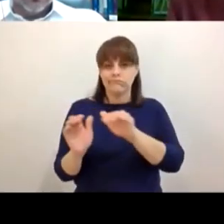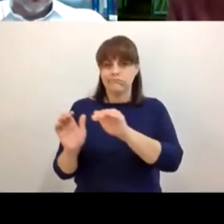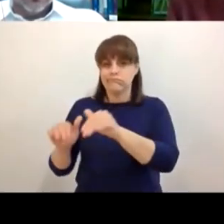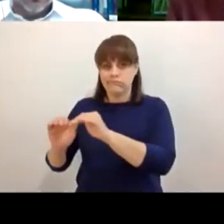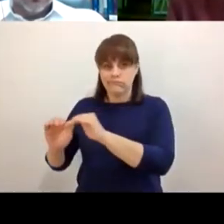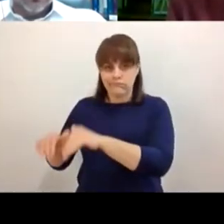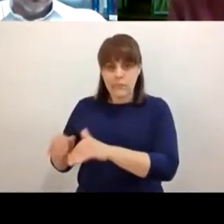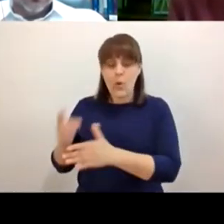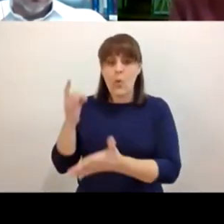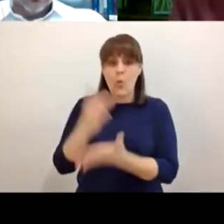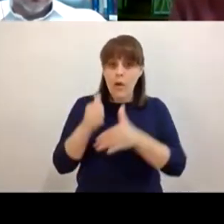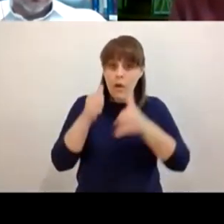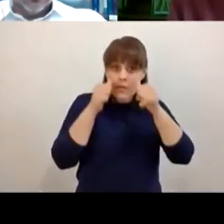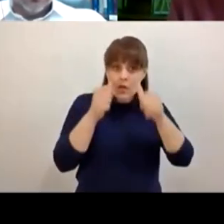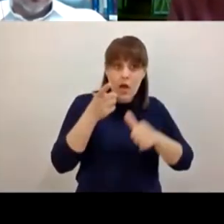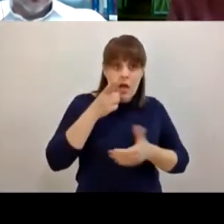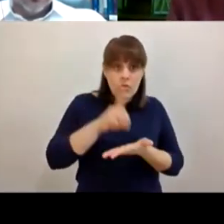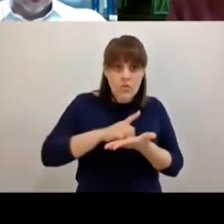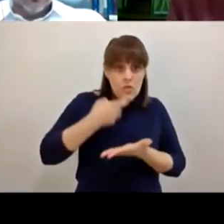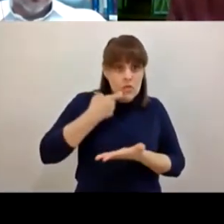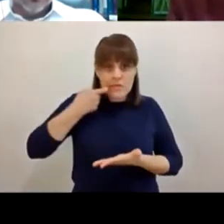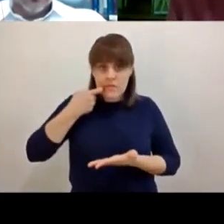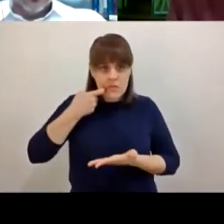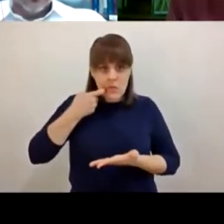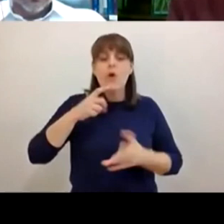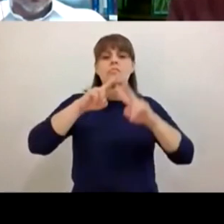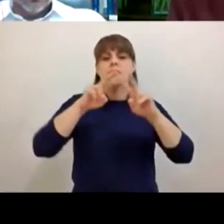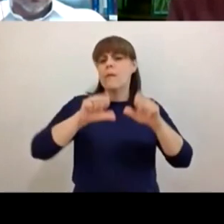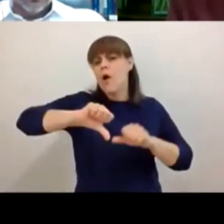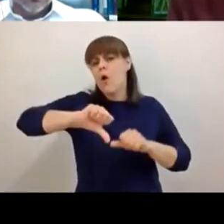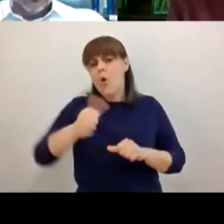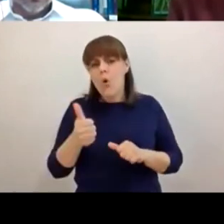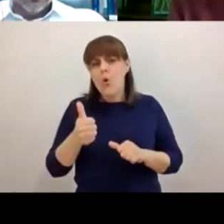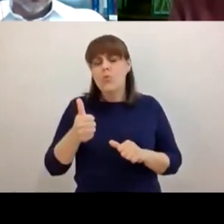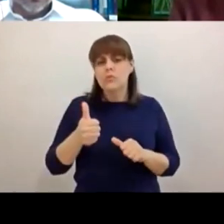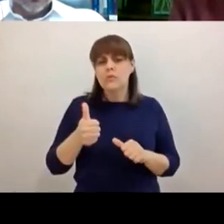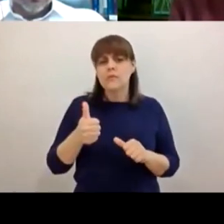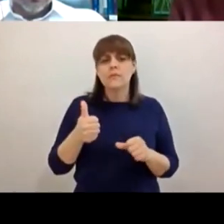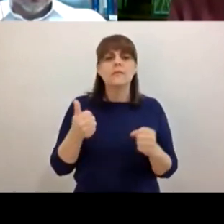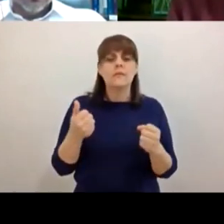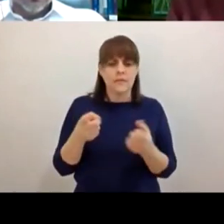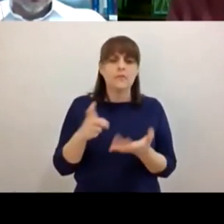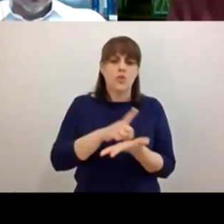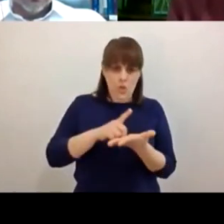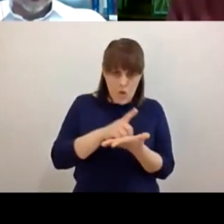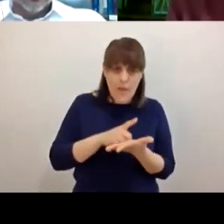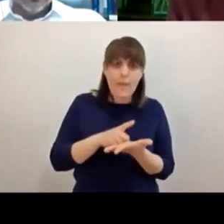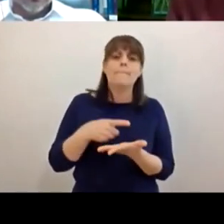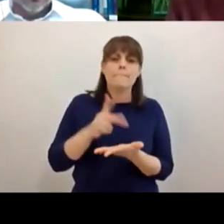cuestiones preventivas de drogas, sino que atiendan problemas ya instalados de sustancias